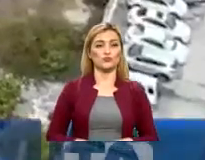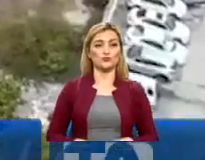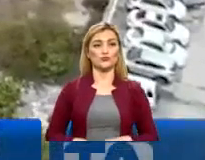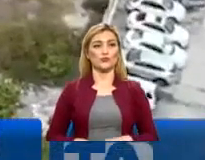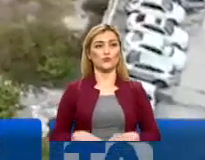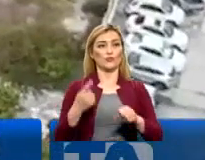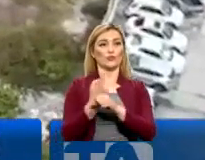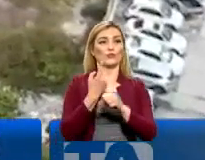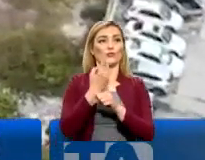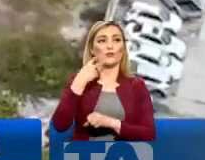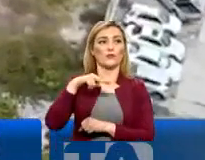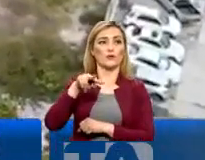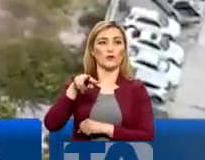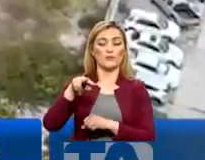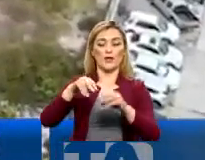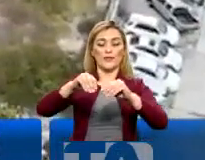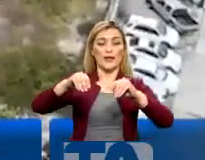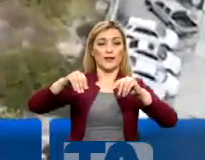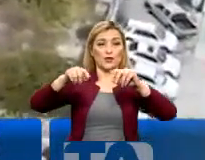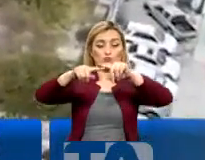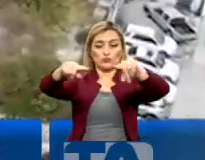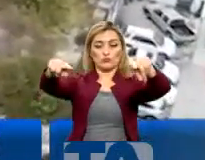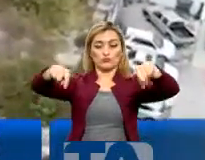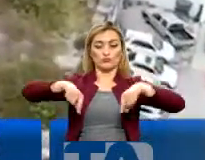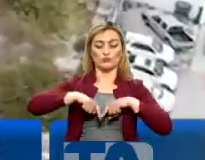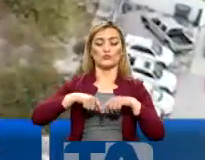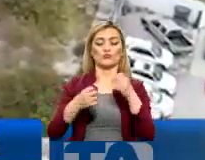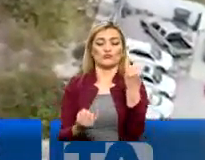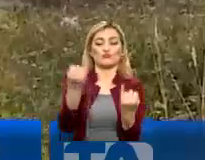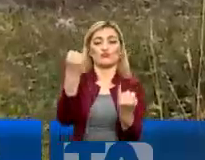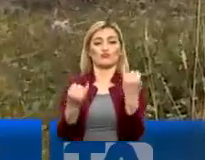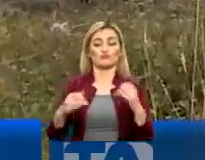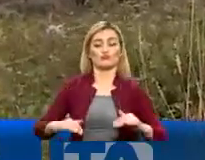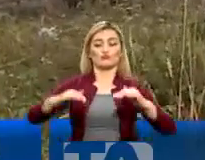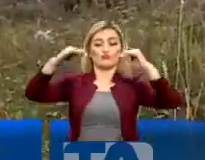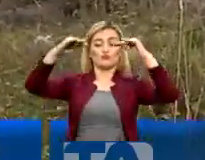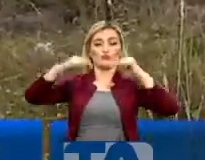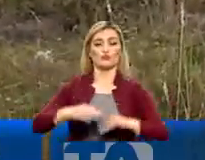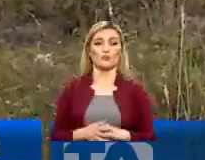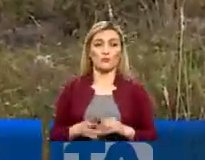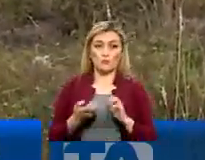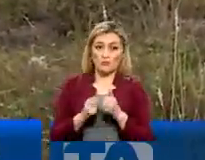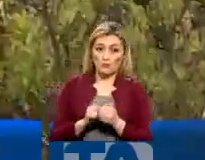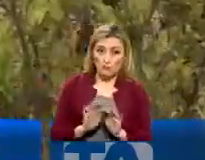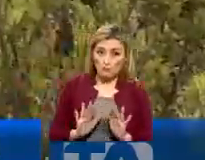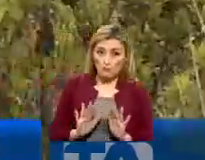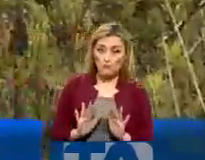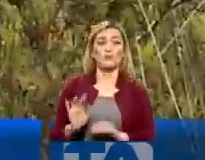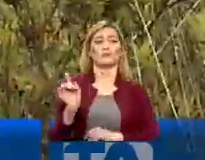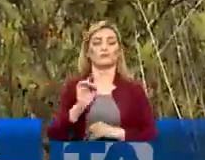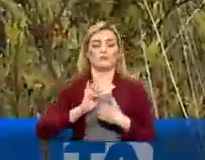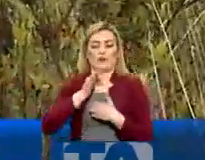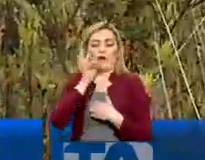Desde el aire se observa la dimensión de este terreno, donde la maleza ha crecido notablemente, pero ese no es el problema. Con la